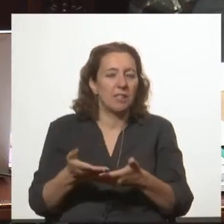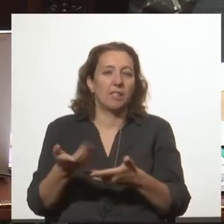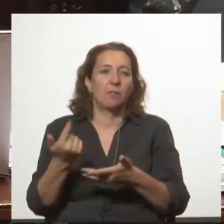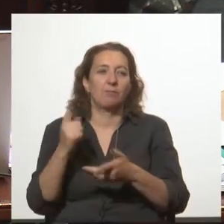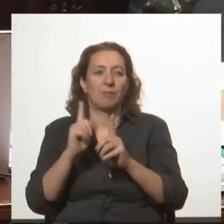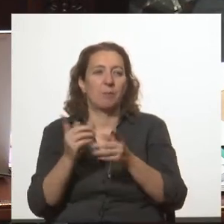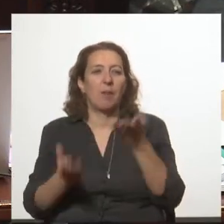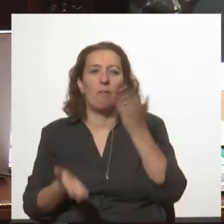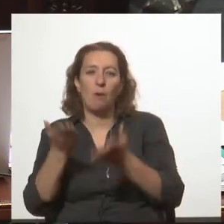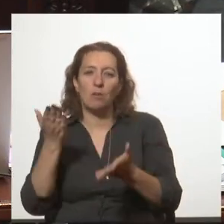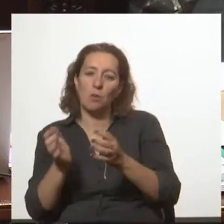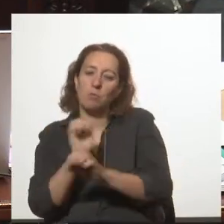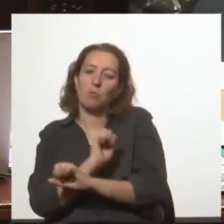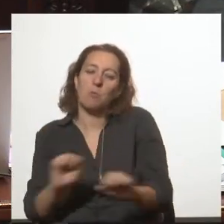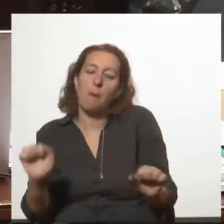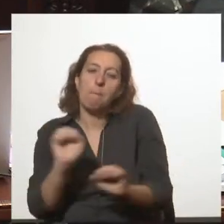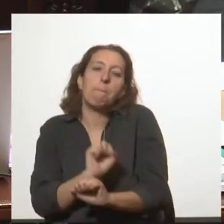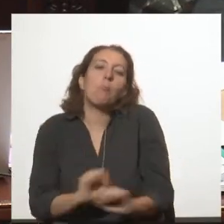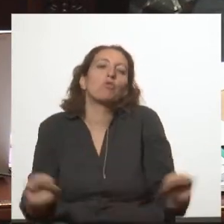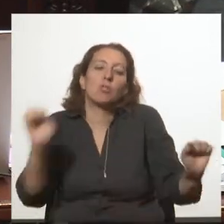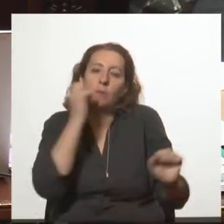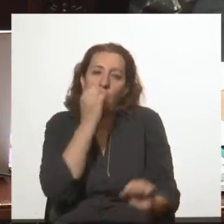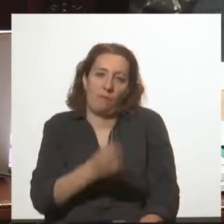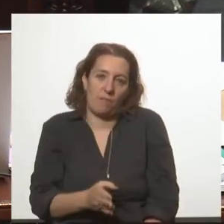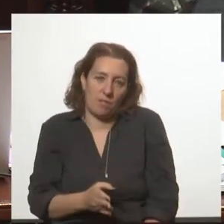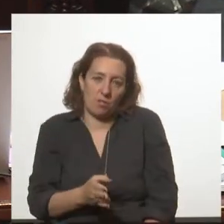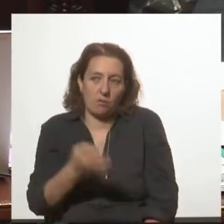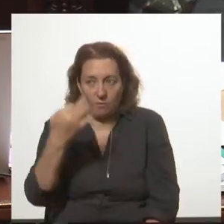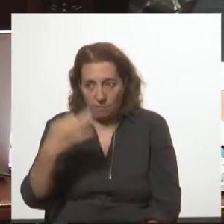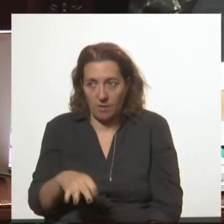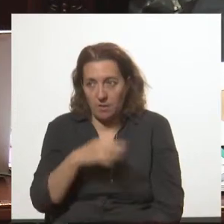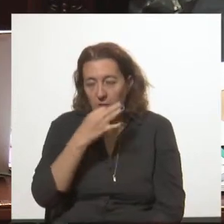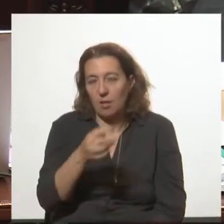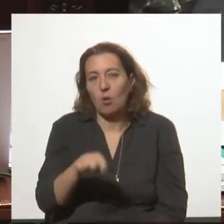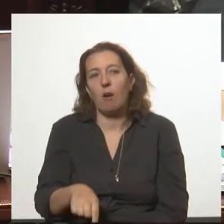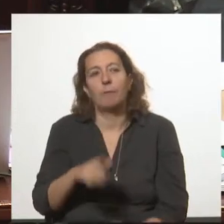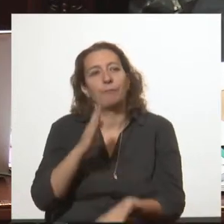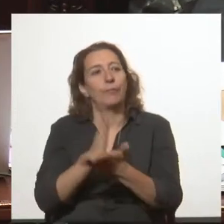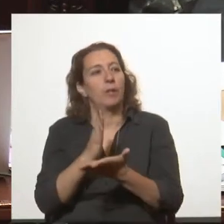contabilidad de sus posibles beneficios como bien se dijo acá derechos